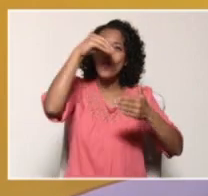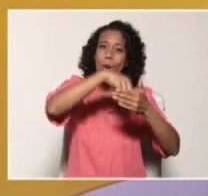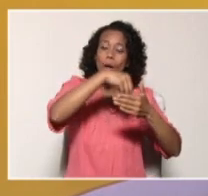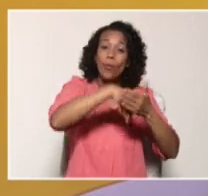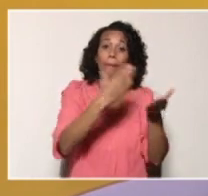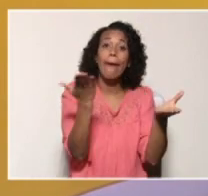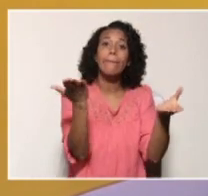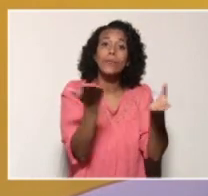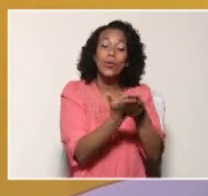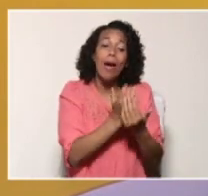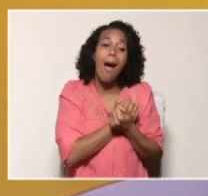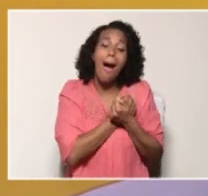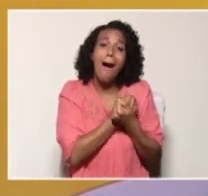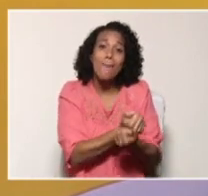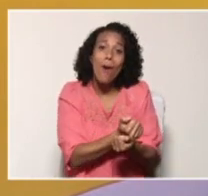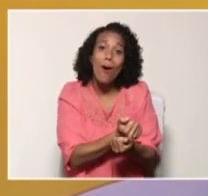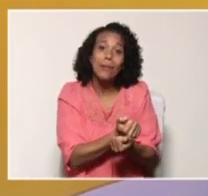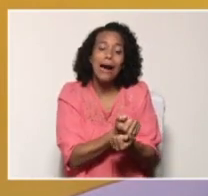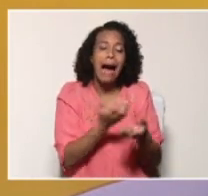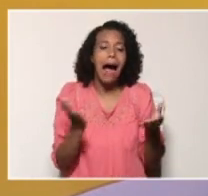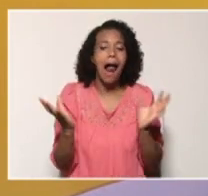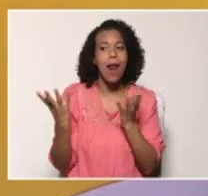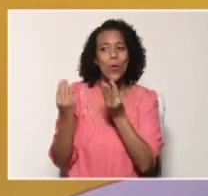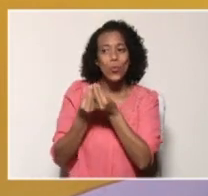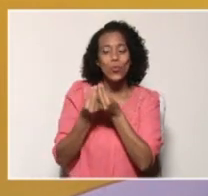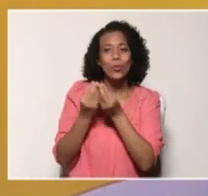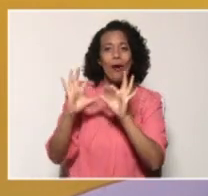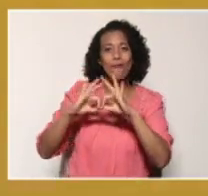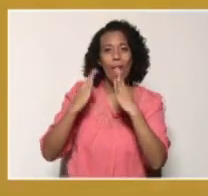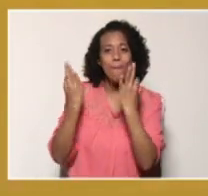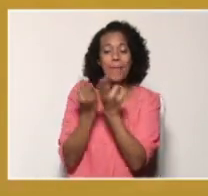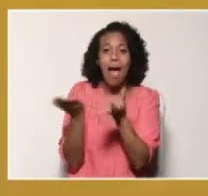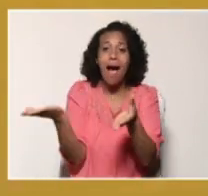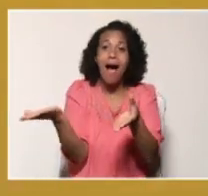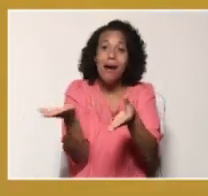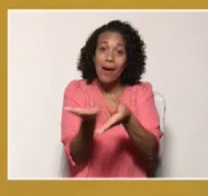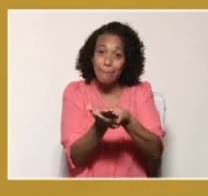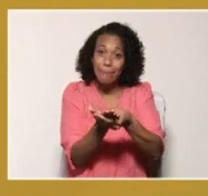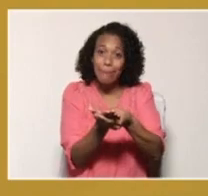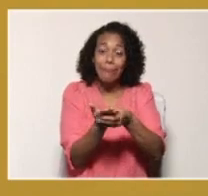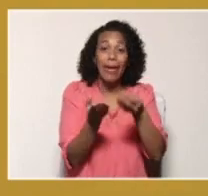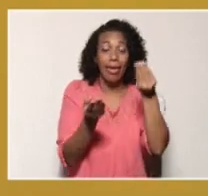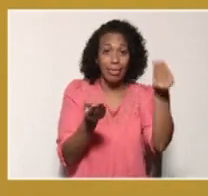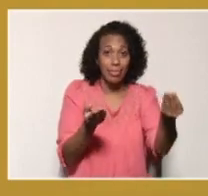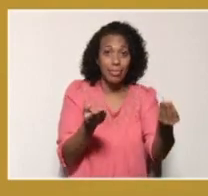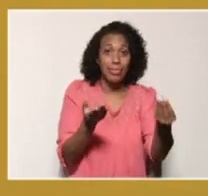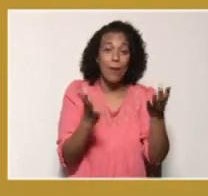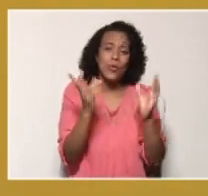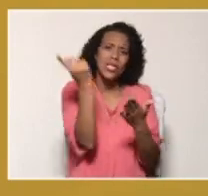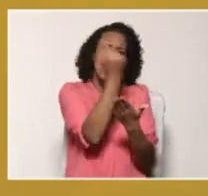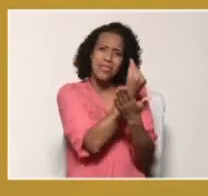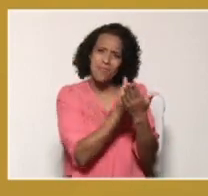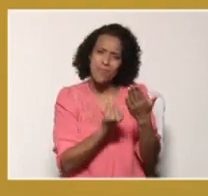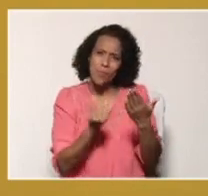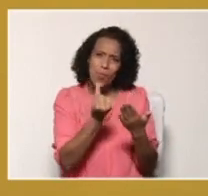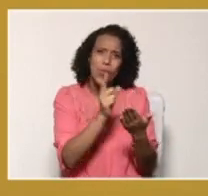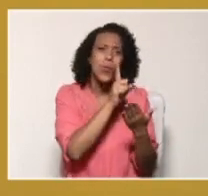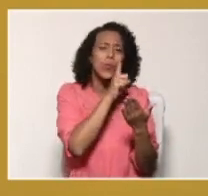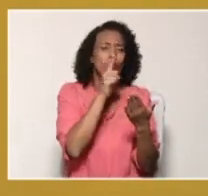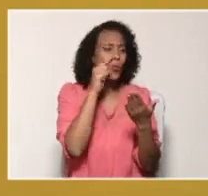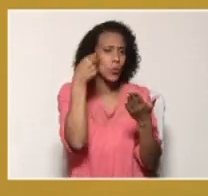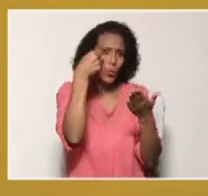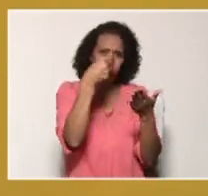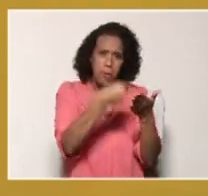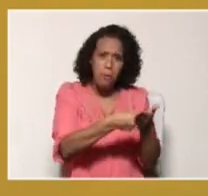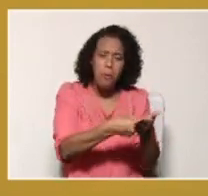allá con amor al lado de su familia en la carpeta. En este caso, pueden hacer dibujos cotidianos para